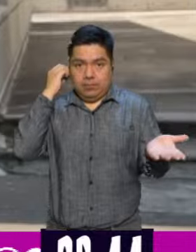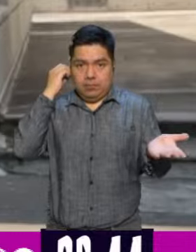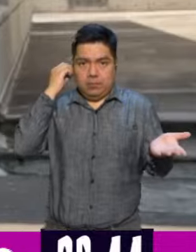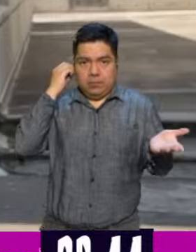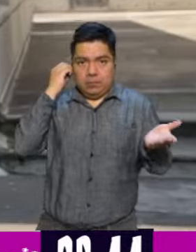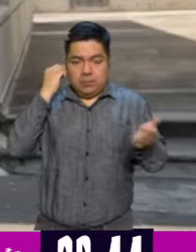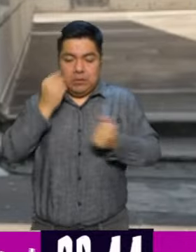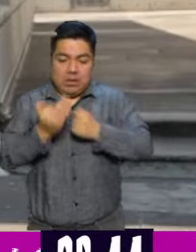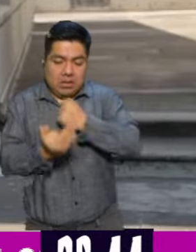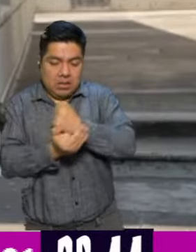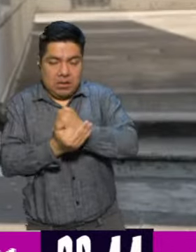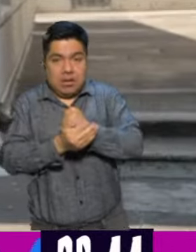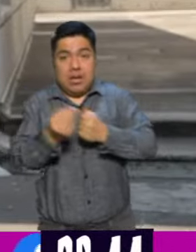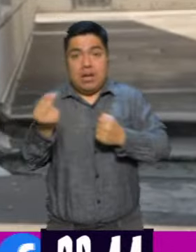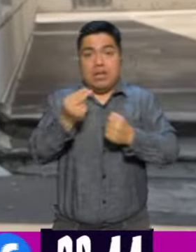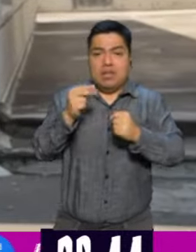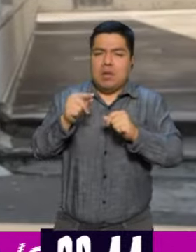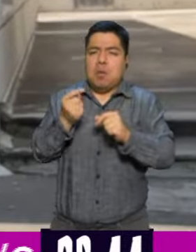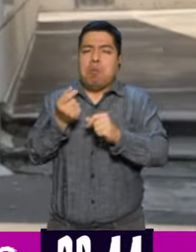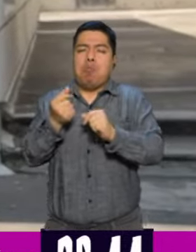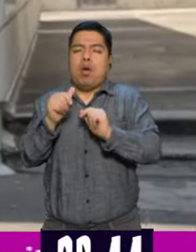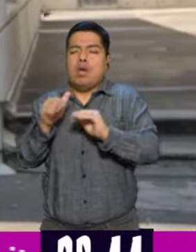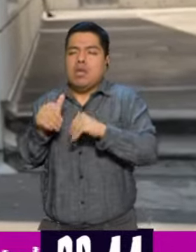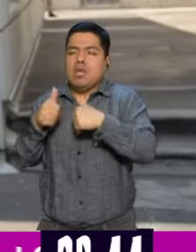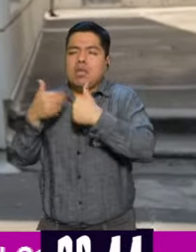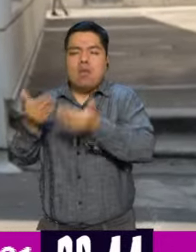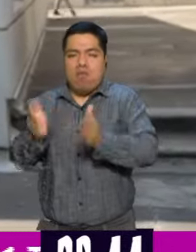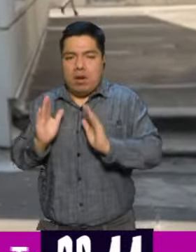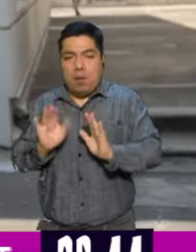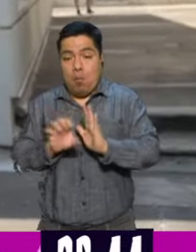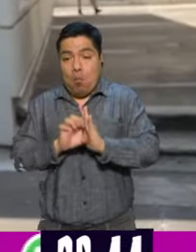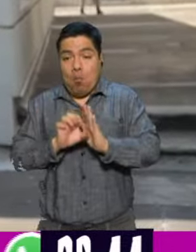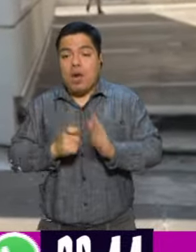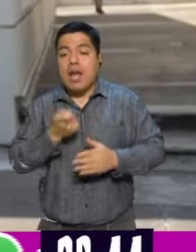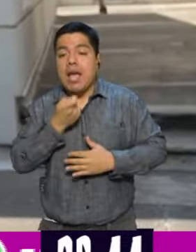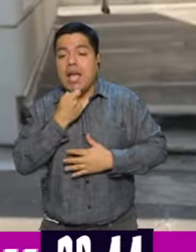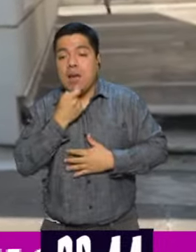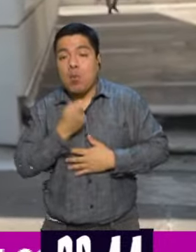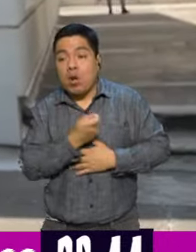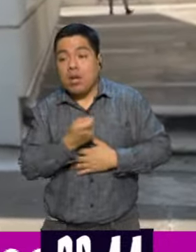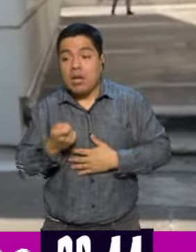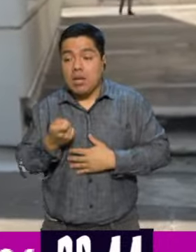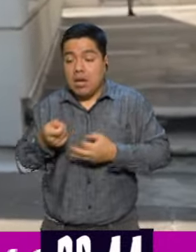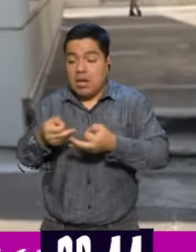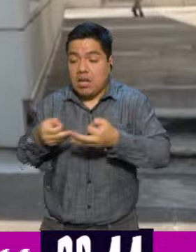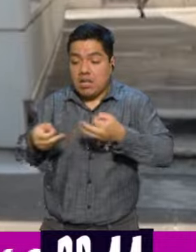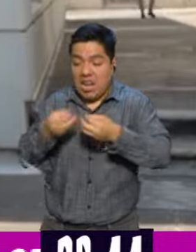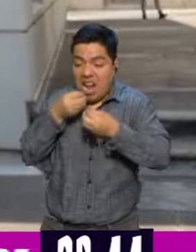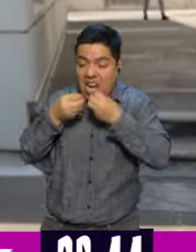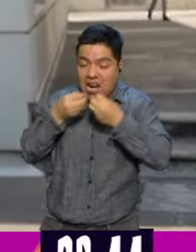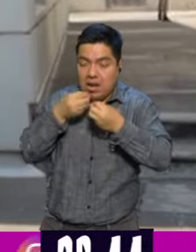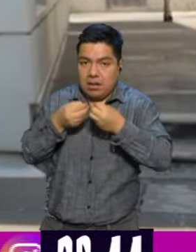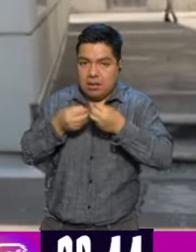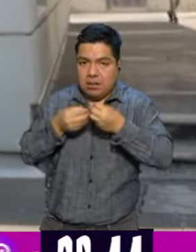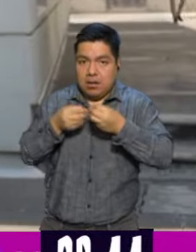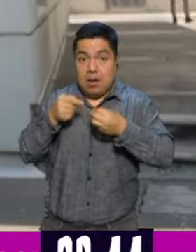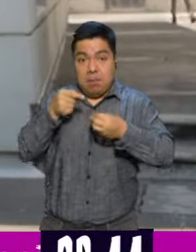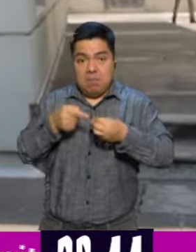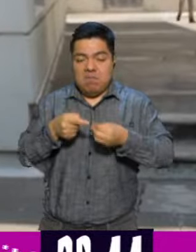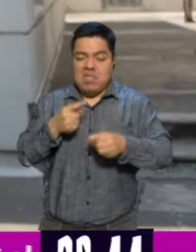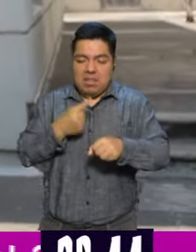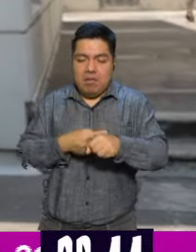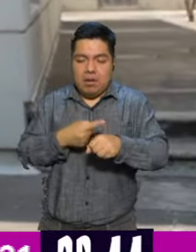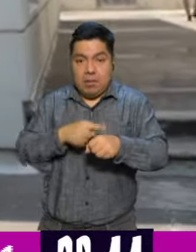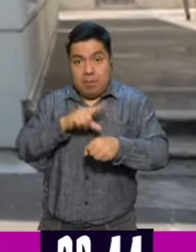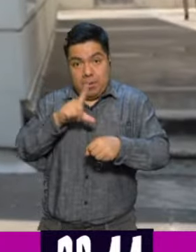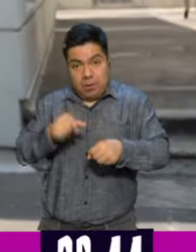entrenadas, tenemos que estar expuestos, un poquito como los niños. El niño que come tierra, sí, de repente se enferma, pero va a ser un niño sano.